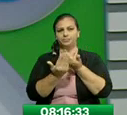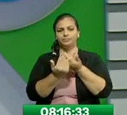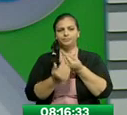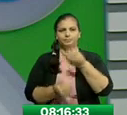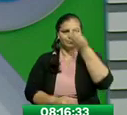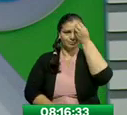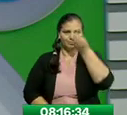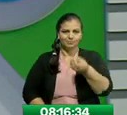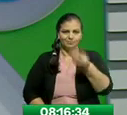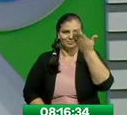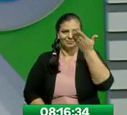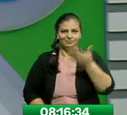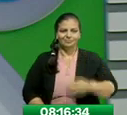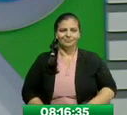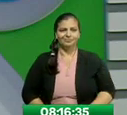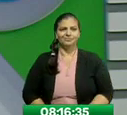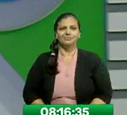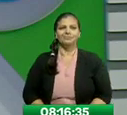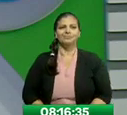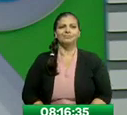Buenos días.